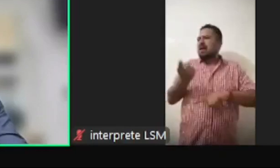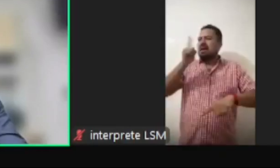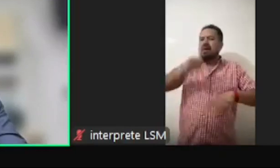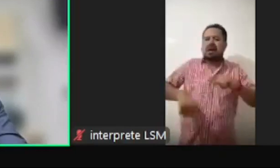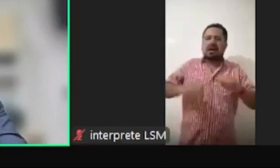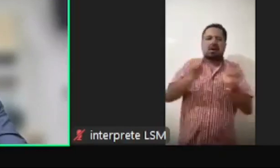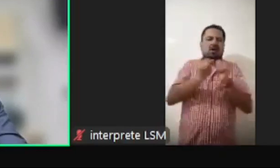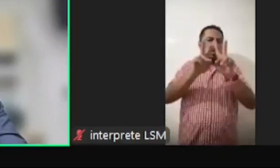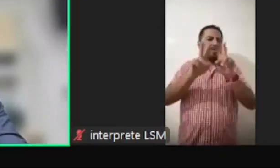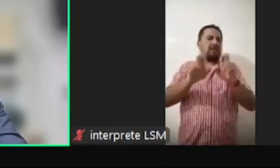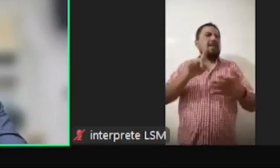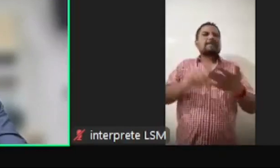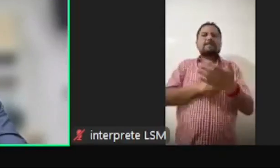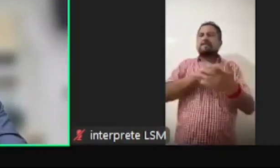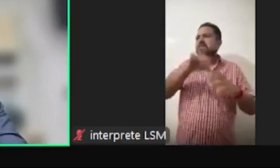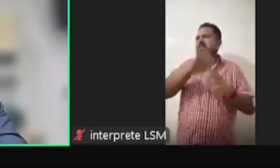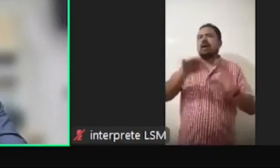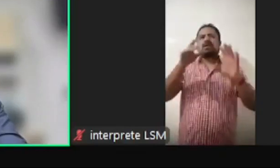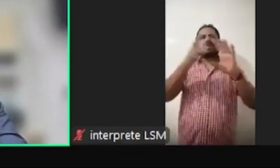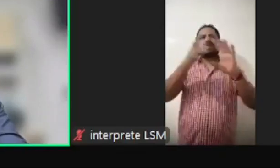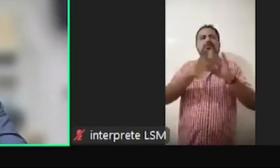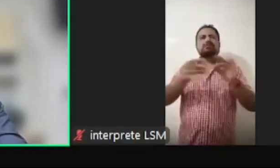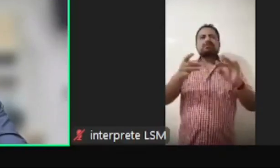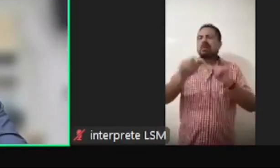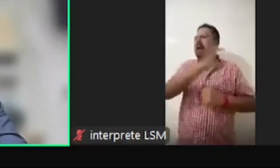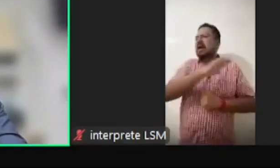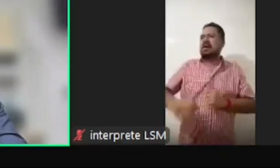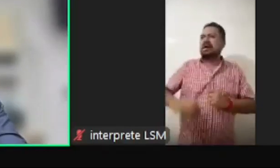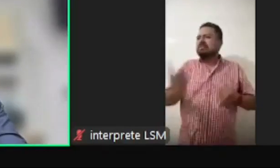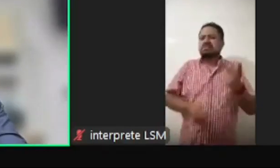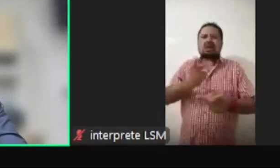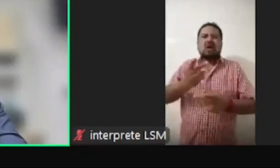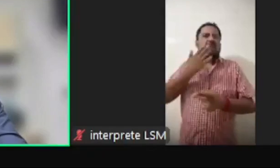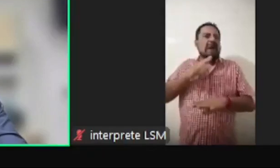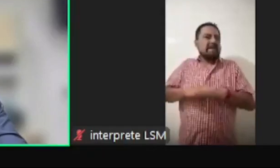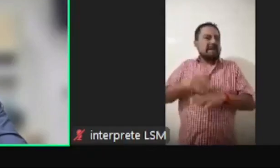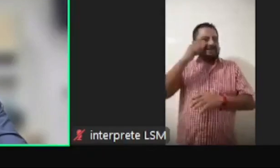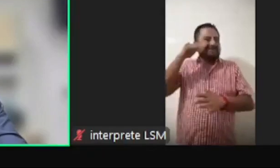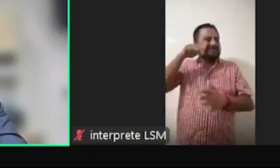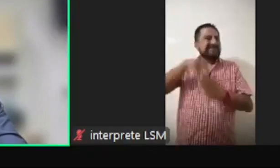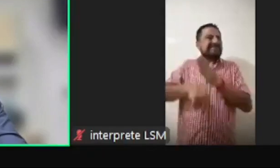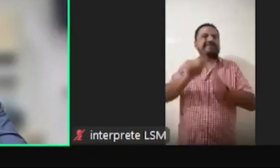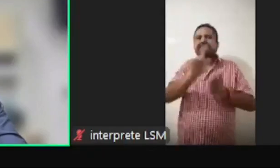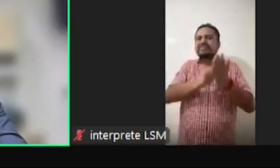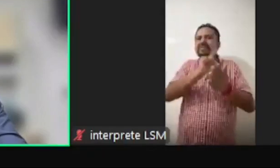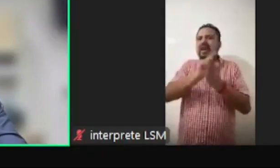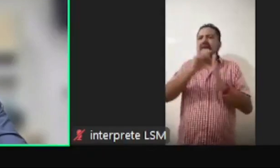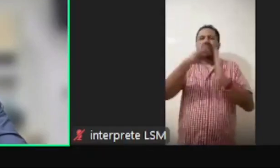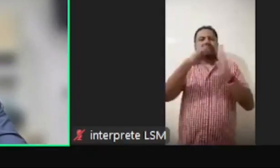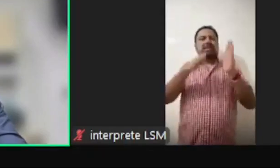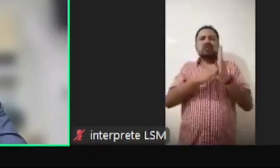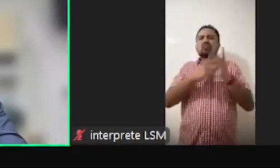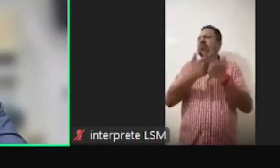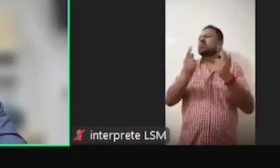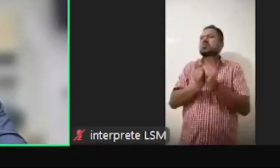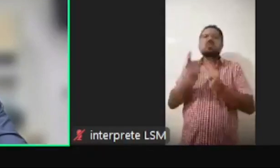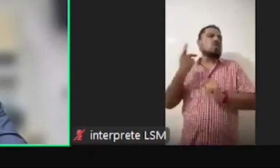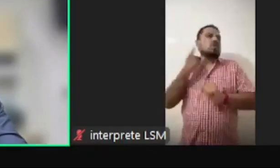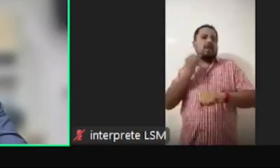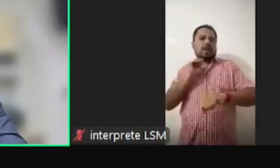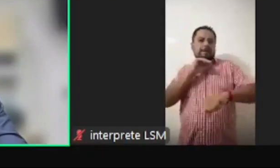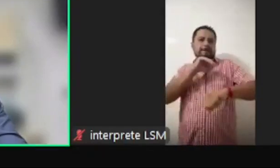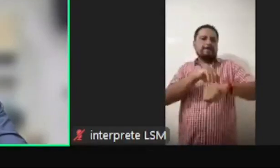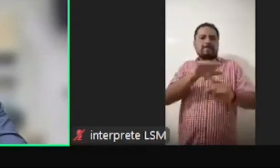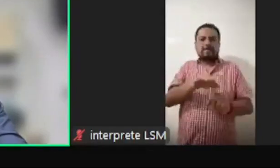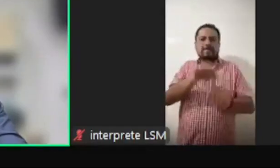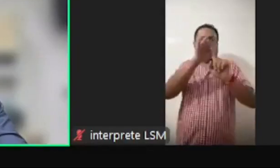electoral, señalan que los candidatos cuestionados no tienen las calidades que establece la ley y los estatutos del partido político que los postuló refieren